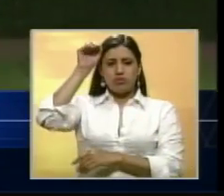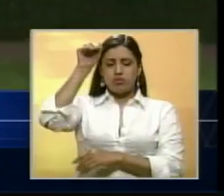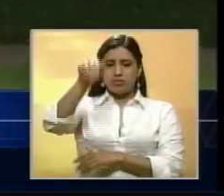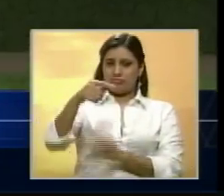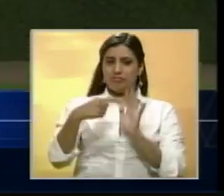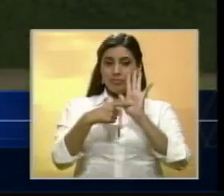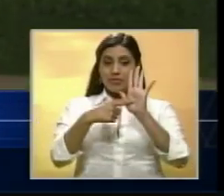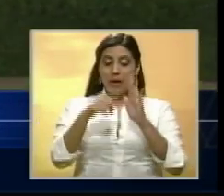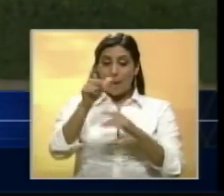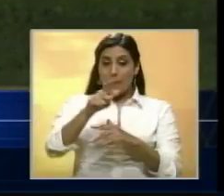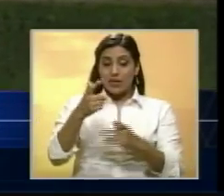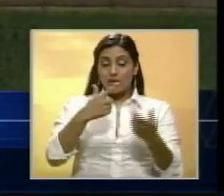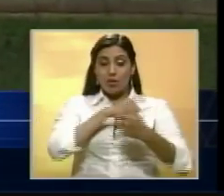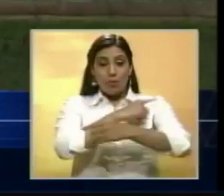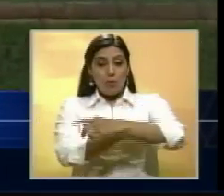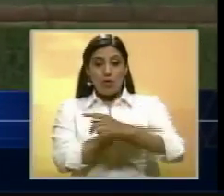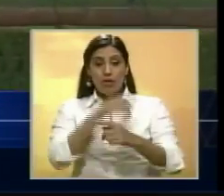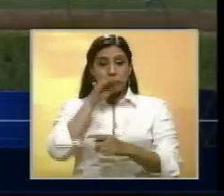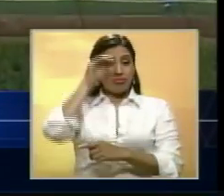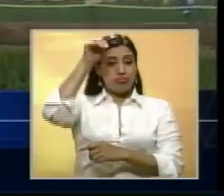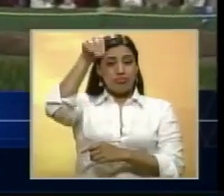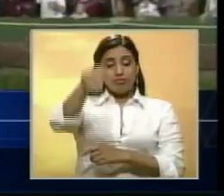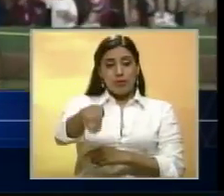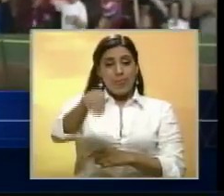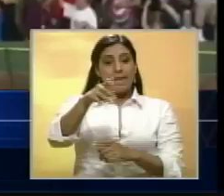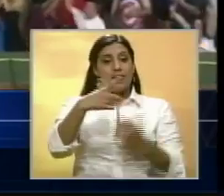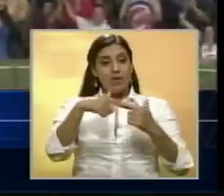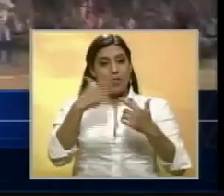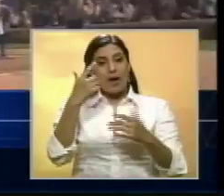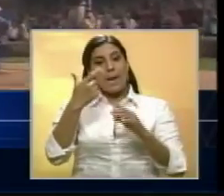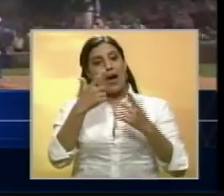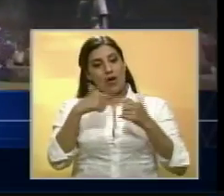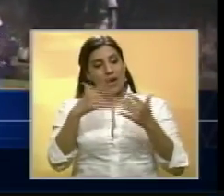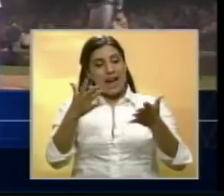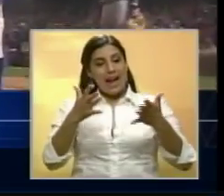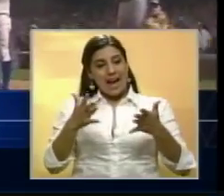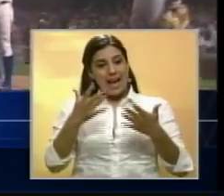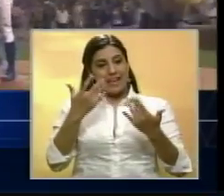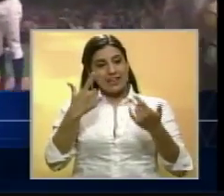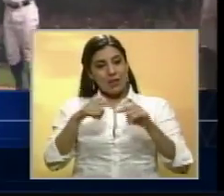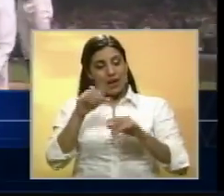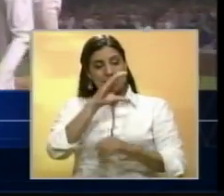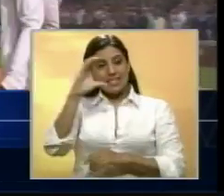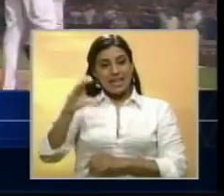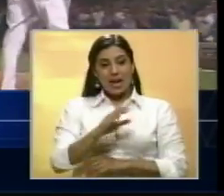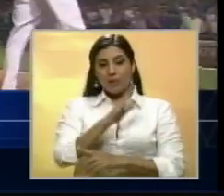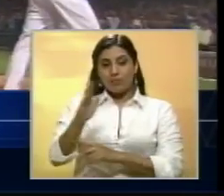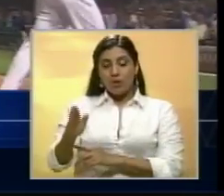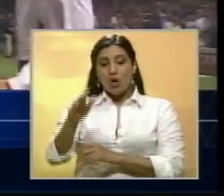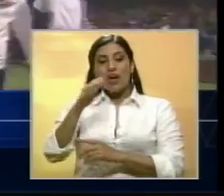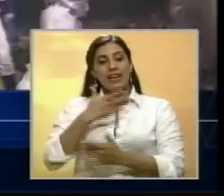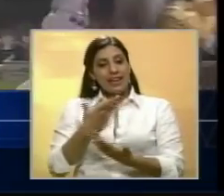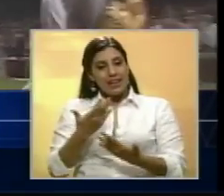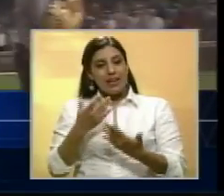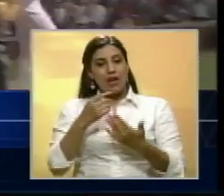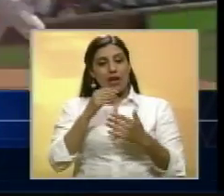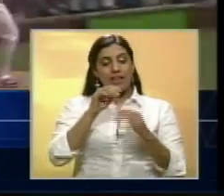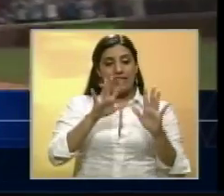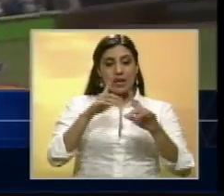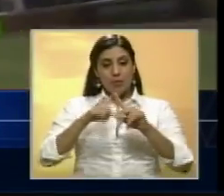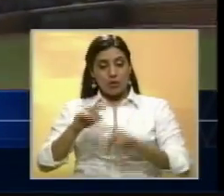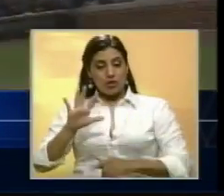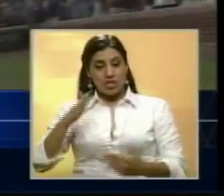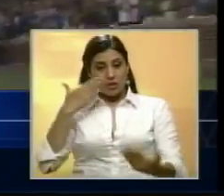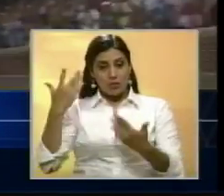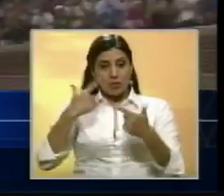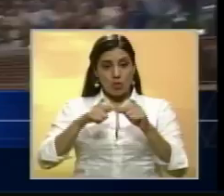demuestra su poder, conectando jonrón por todo el centro para lucirse la victoria de los Cachorros de Chicago ante los Piratas de Pittsburgh. Contreras